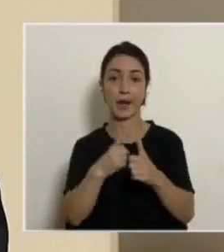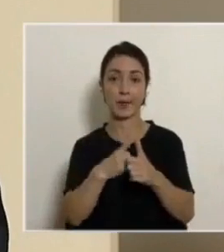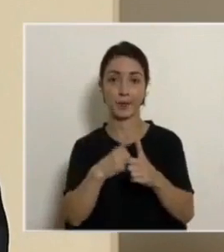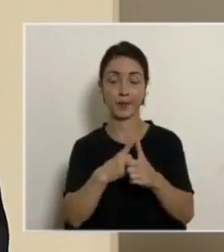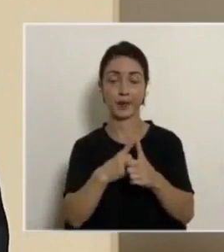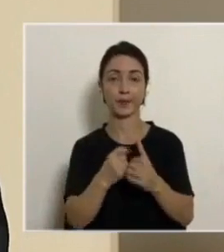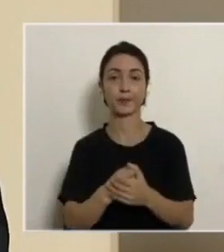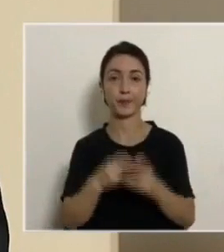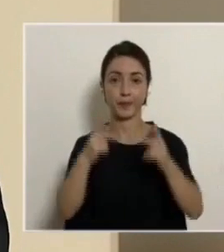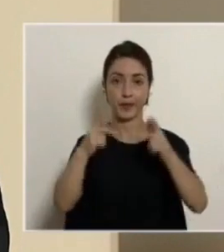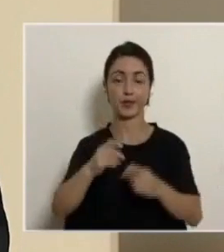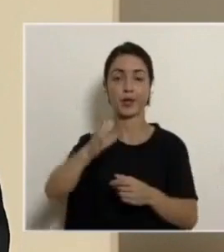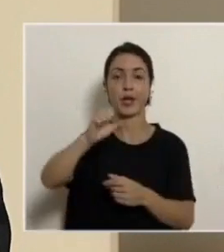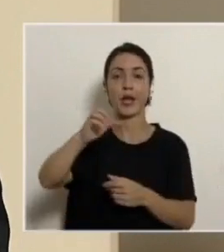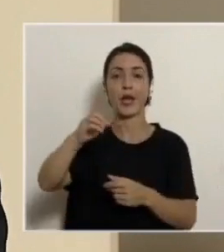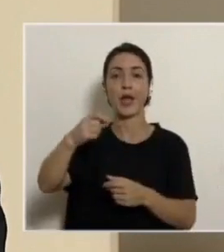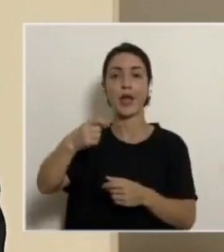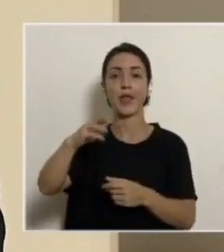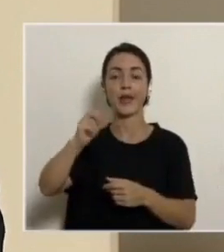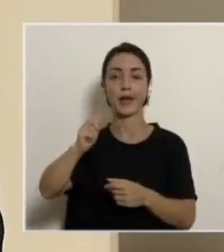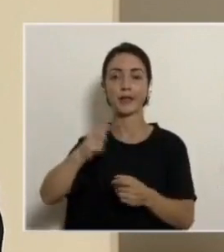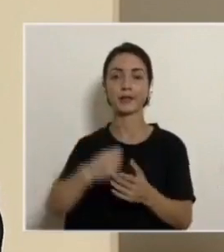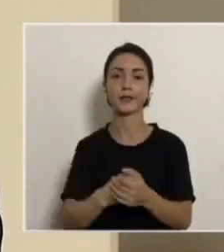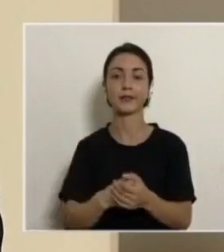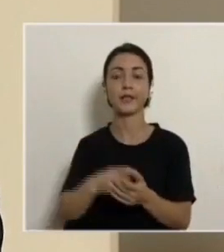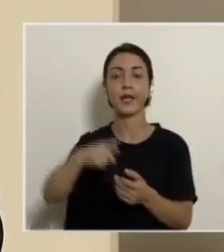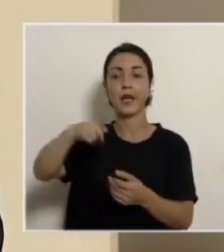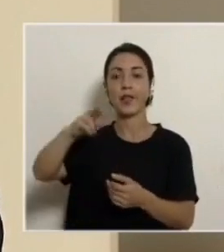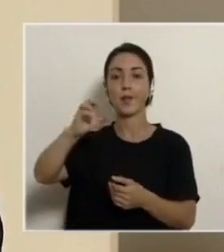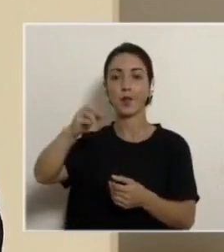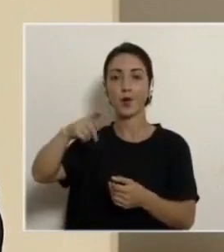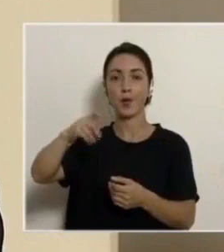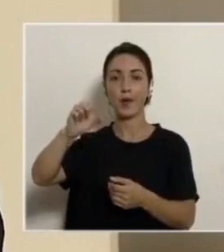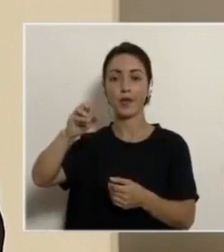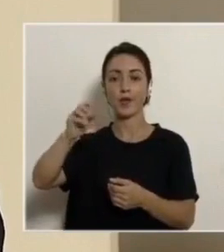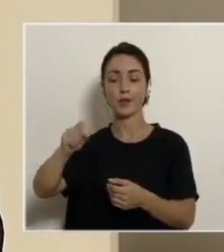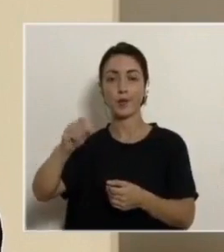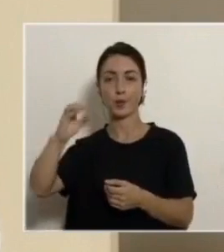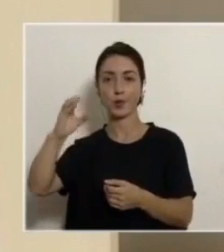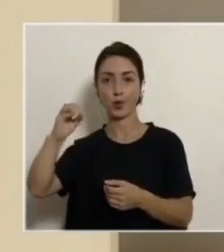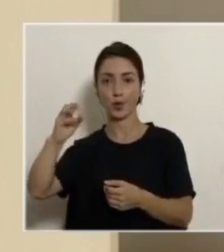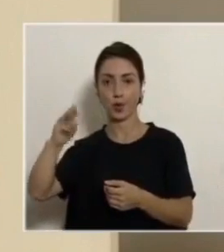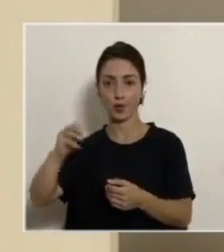colega es don Edgar Fonseca, de puroperiodismo.com. Muy buenas tardes, don Edgar.